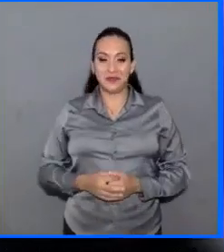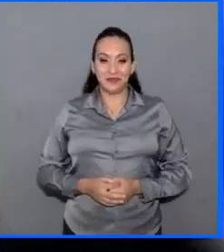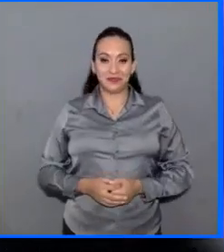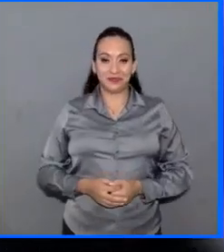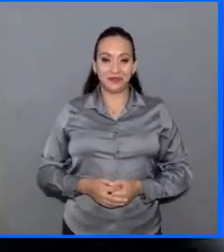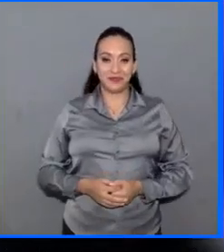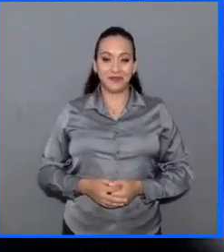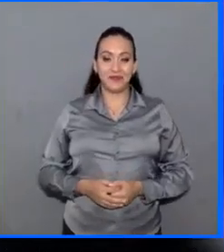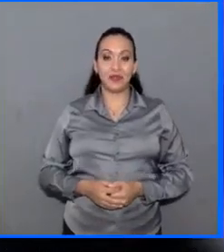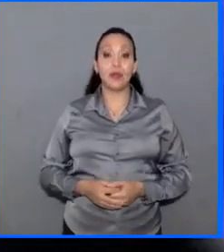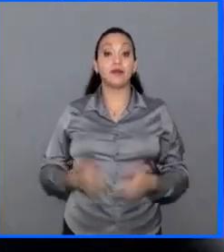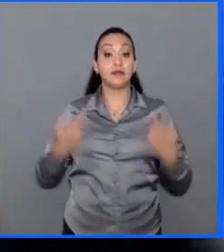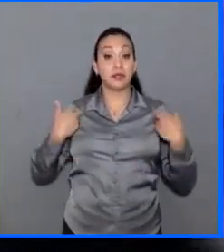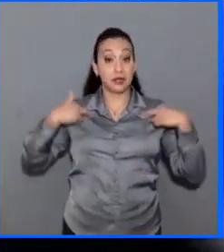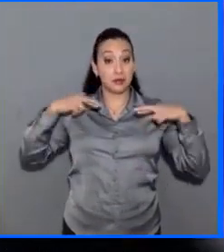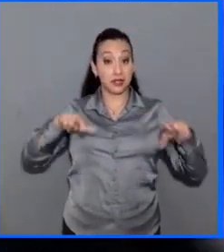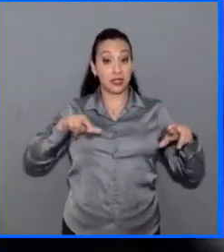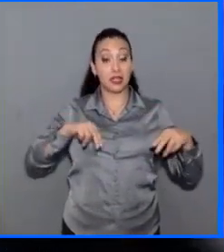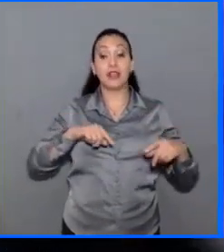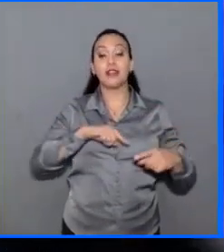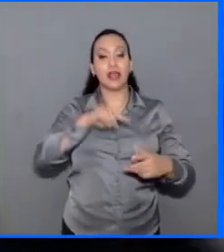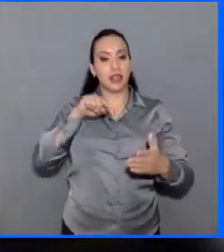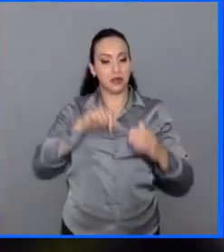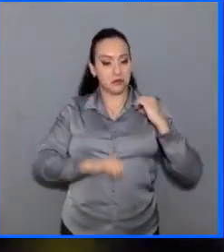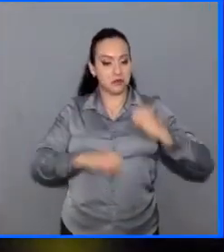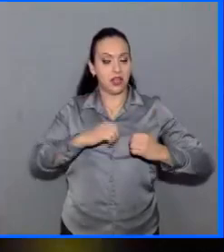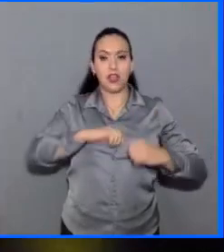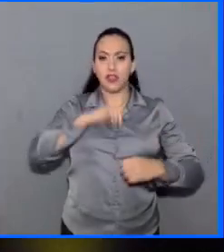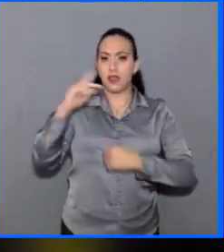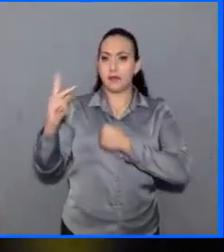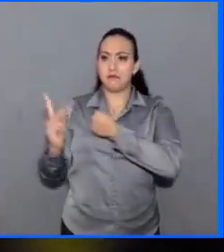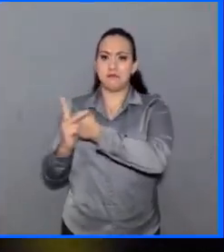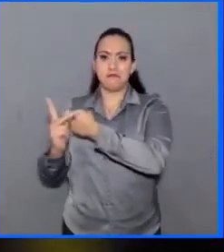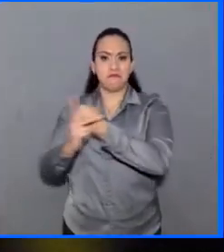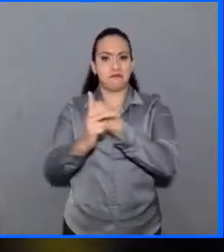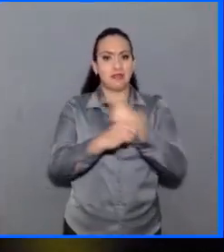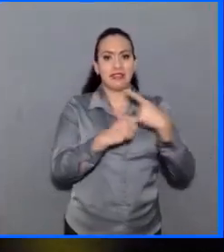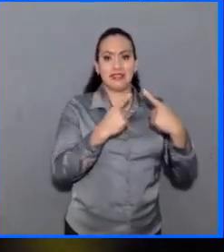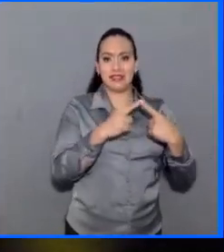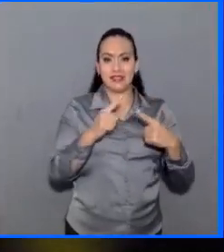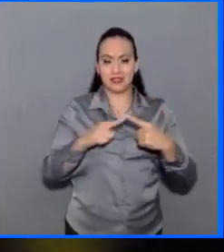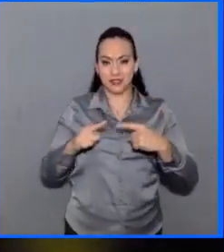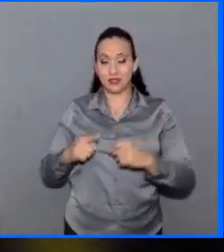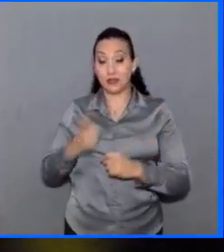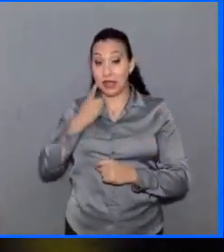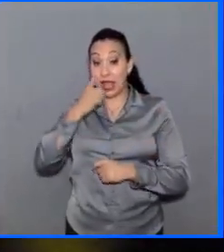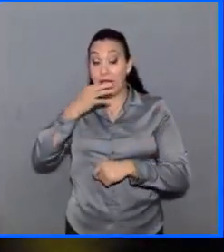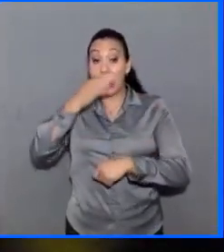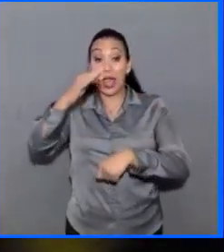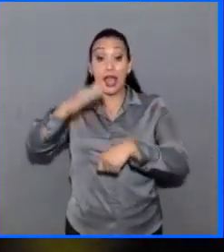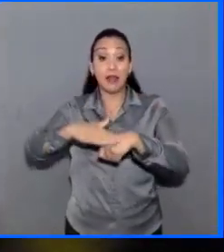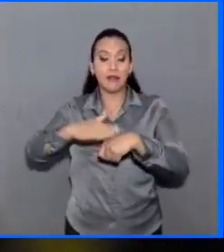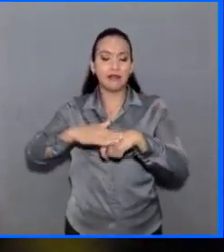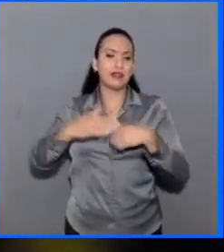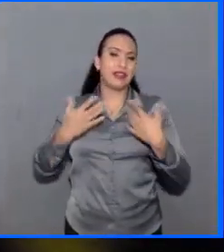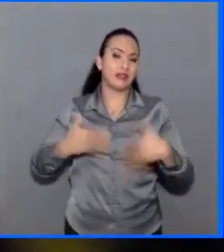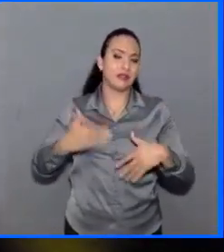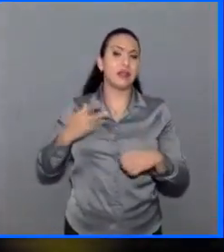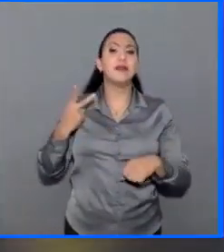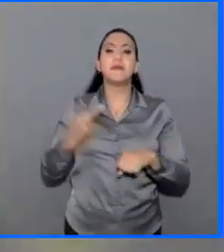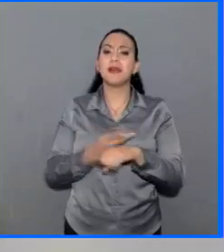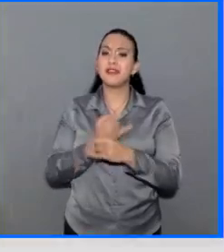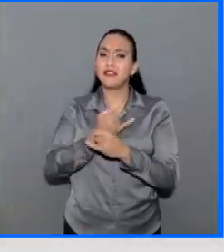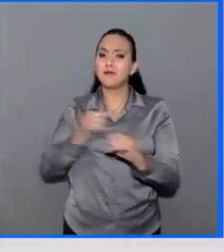Representantes de todos los poderes judiciales de Iberoamérica advirtieron sobre los riesgos de la pérdida de la independencia